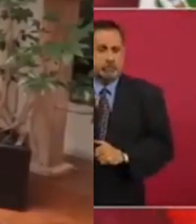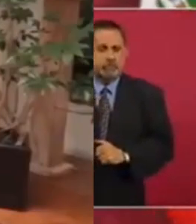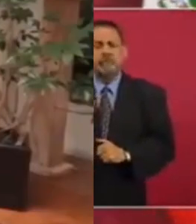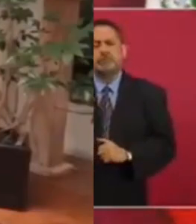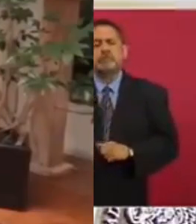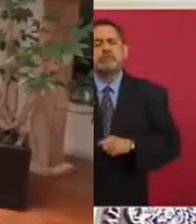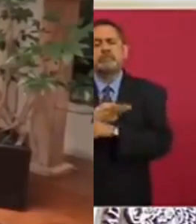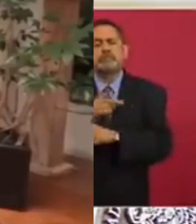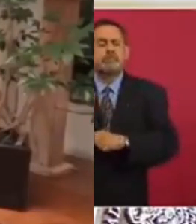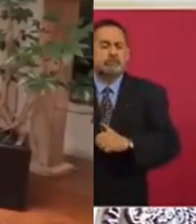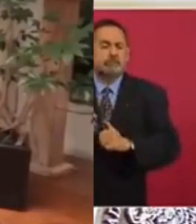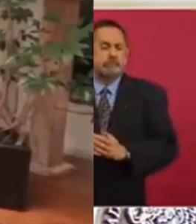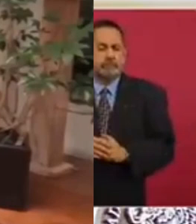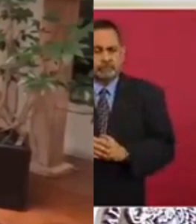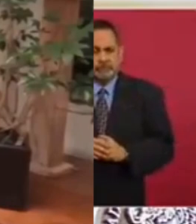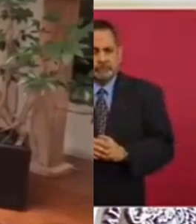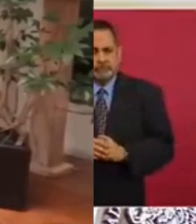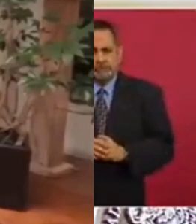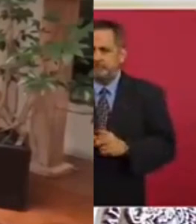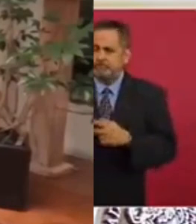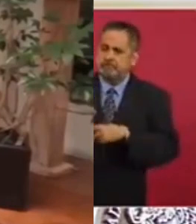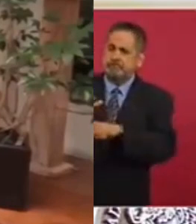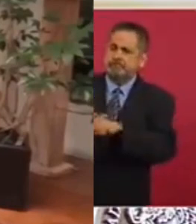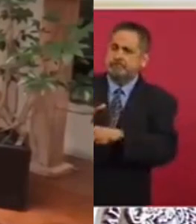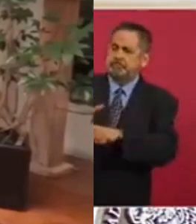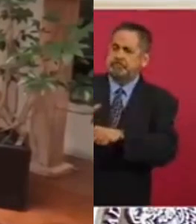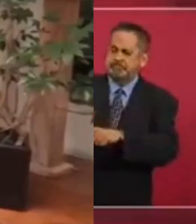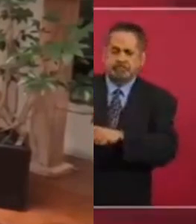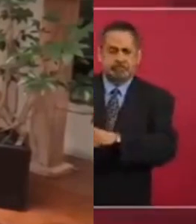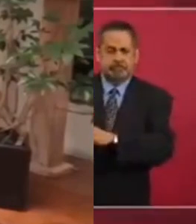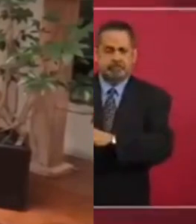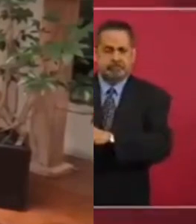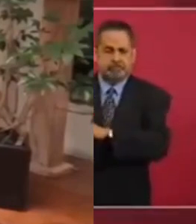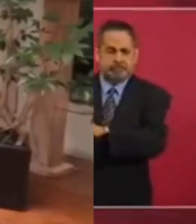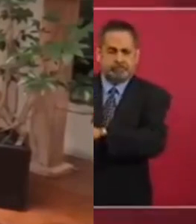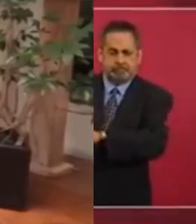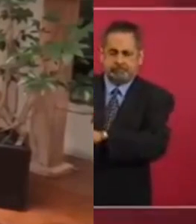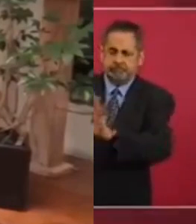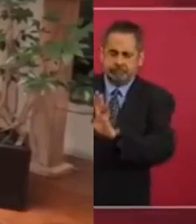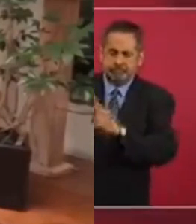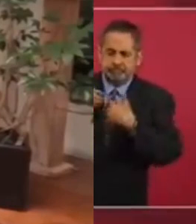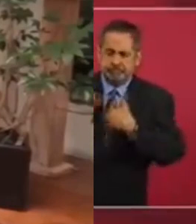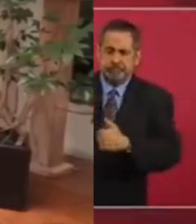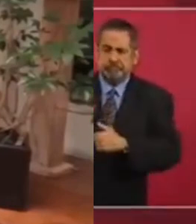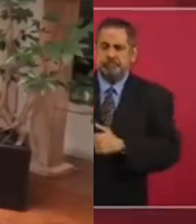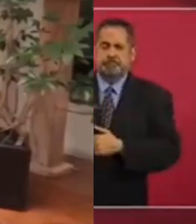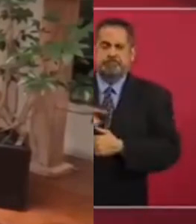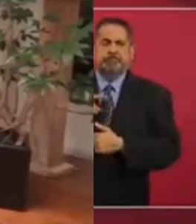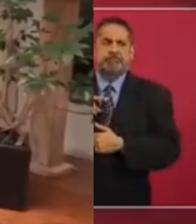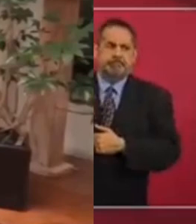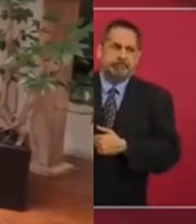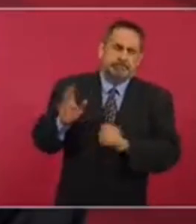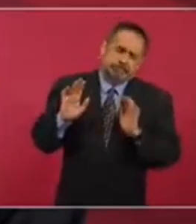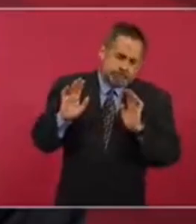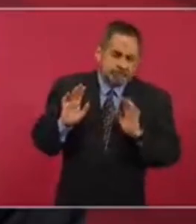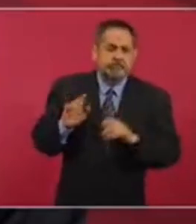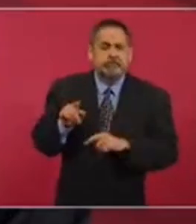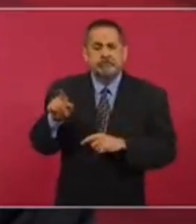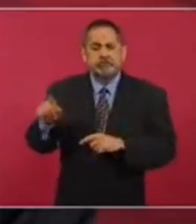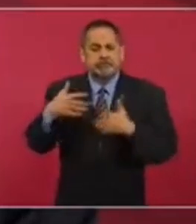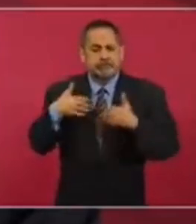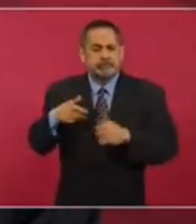un juicio contra Alejandra Cuevas, quien está acusada por el homicidio de Federico Hertz Manero, quien era